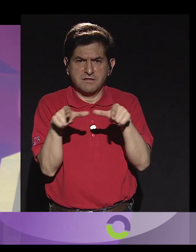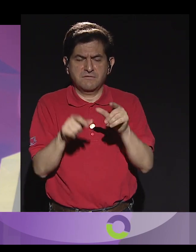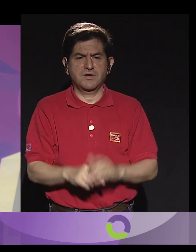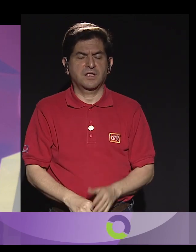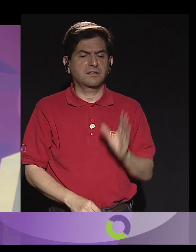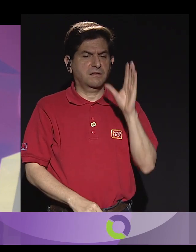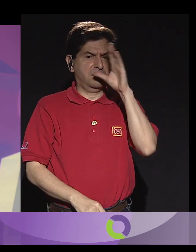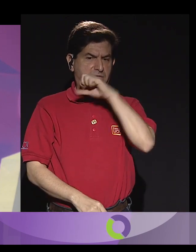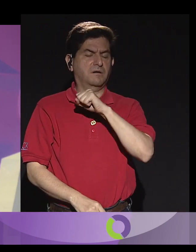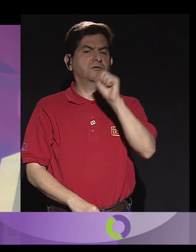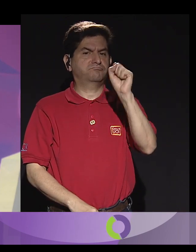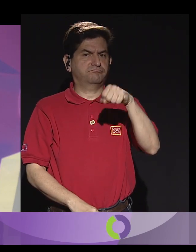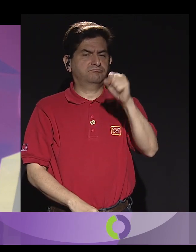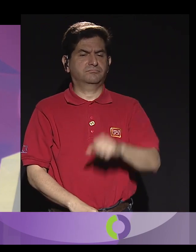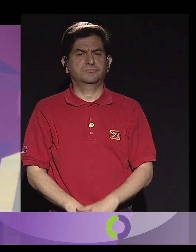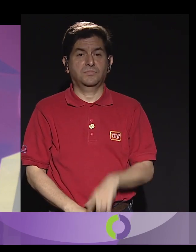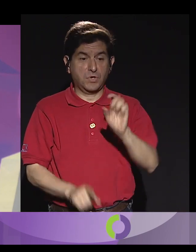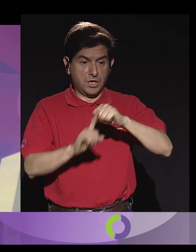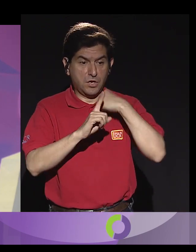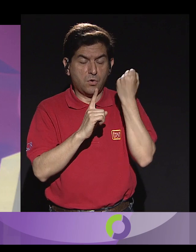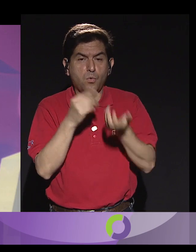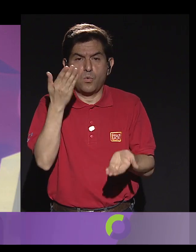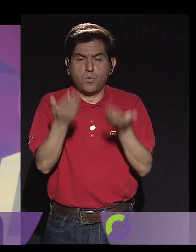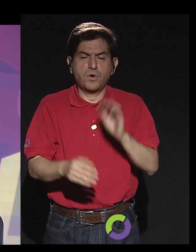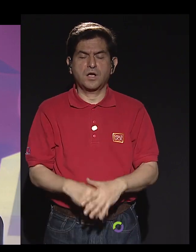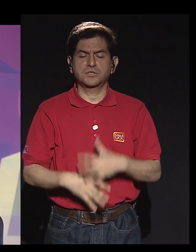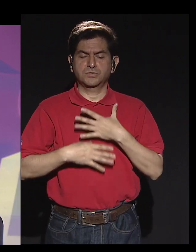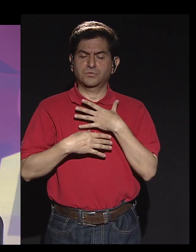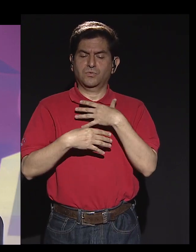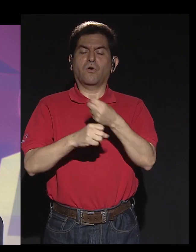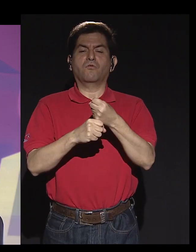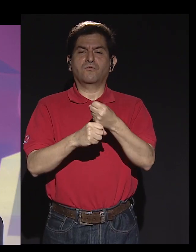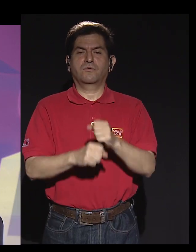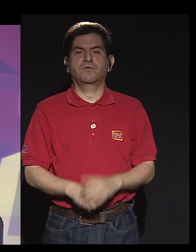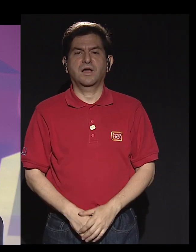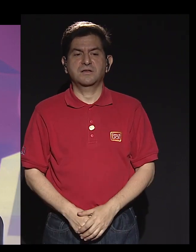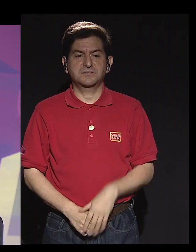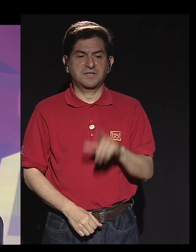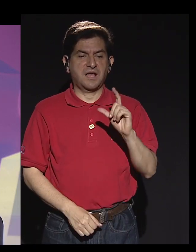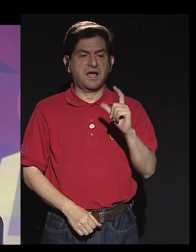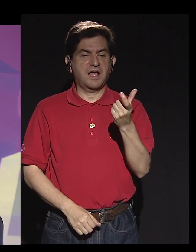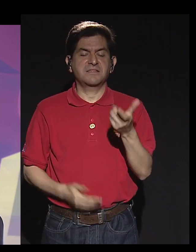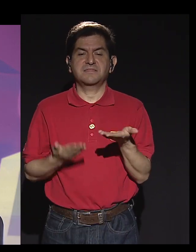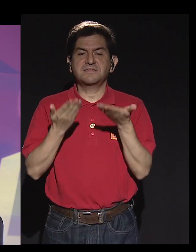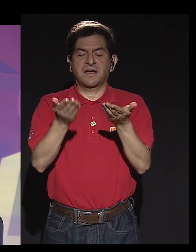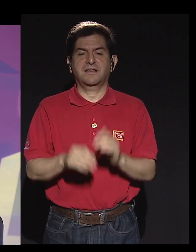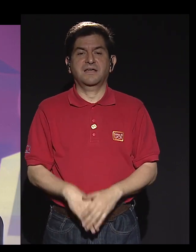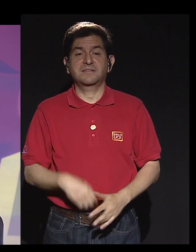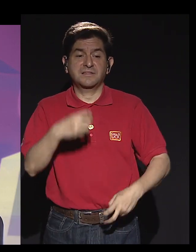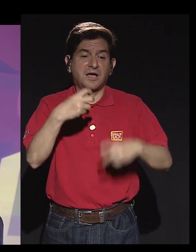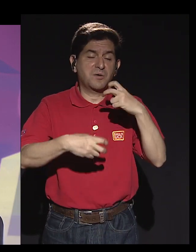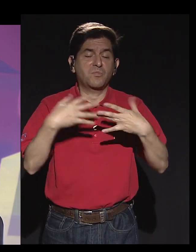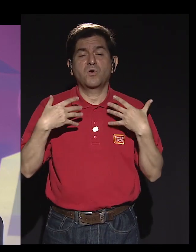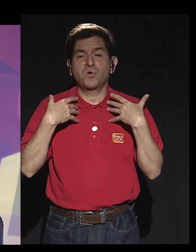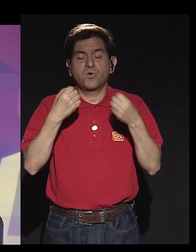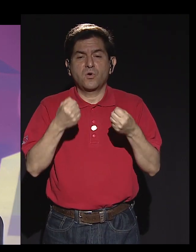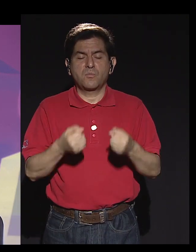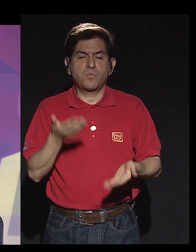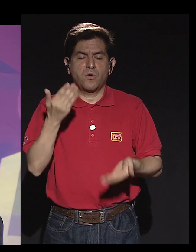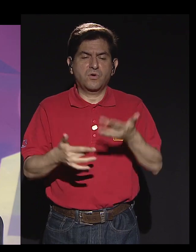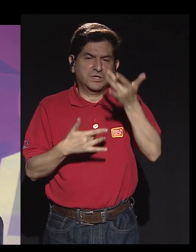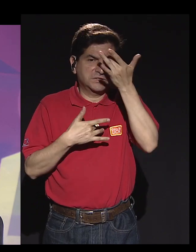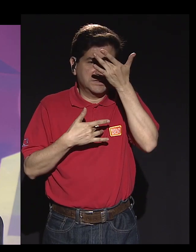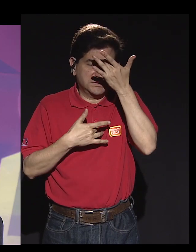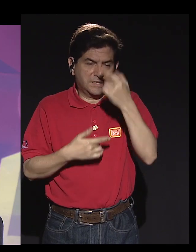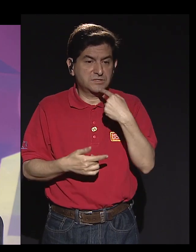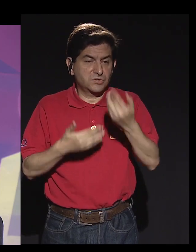diversos lugares, nos hemos dado cuenta, por ejemplo, que en una situación tal vez de confianza se dio la tarjeta porque quizás por un problema de salud